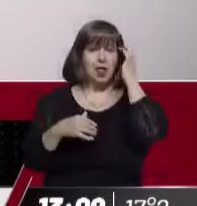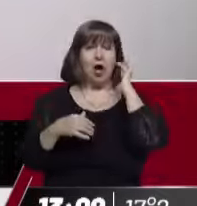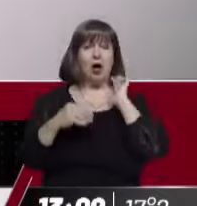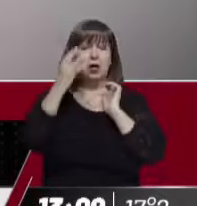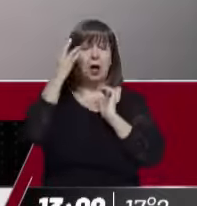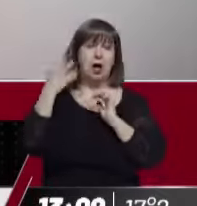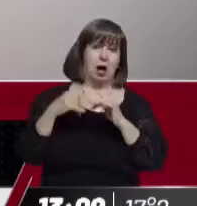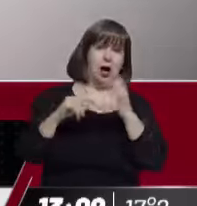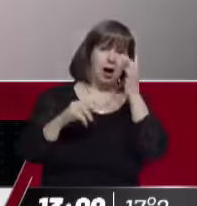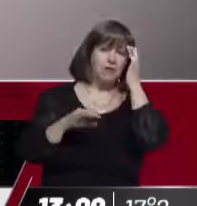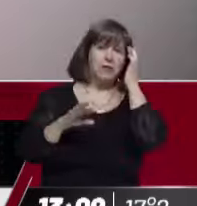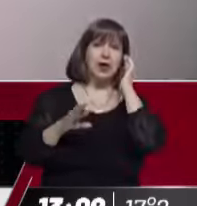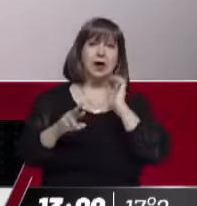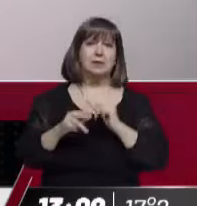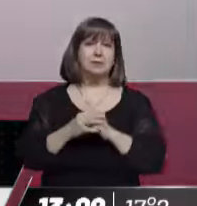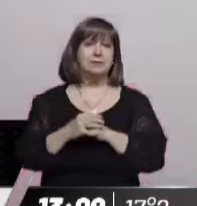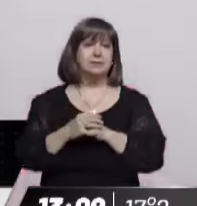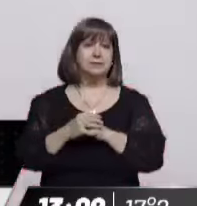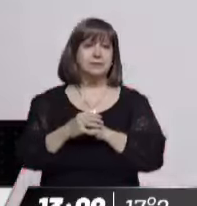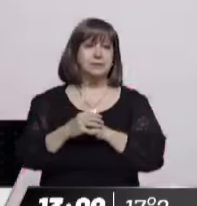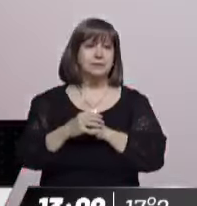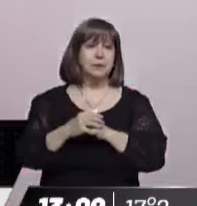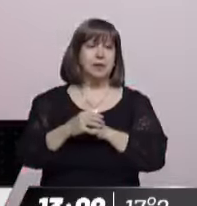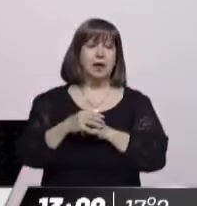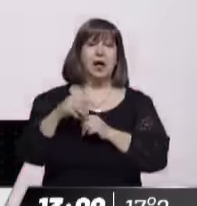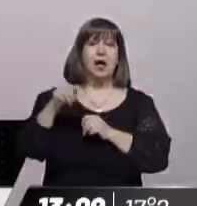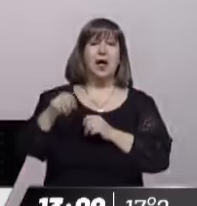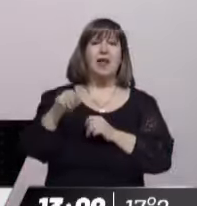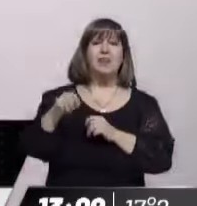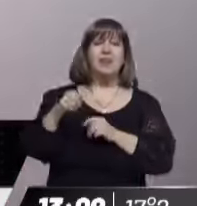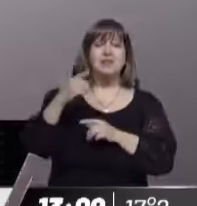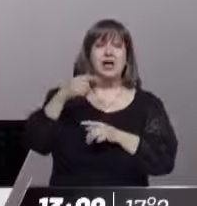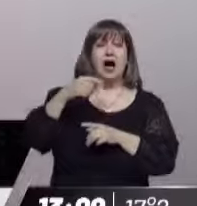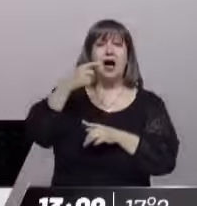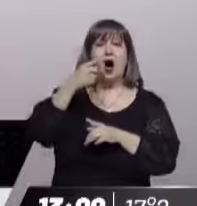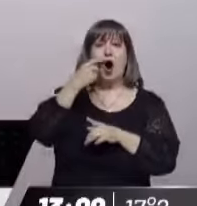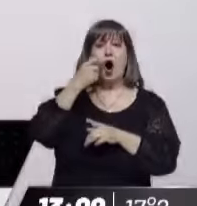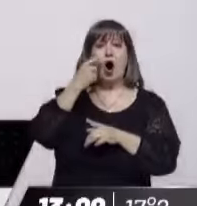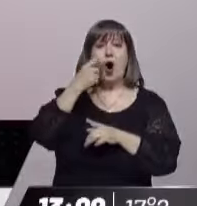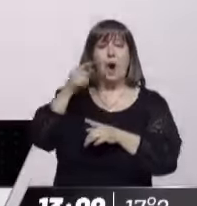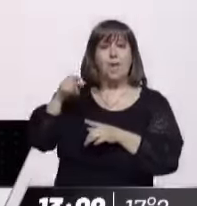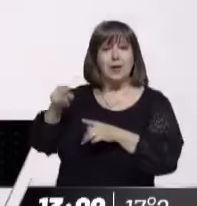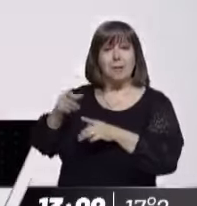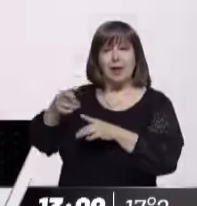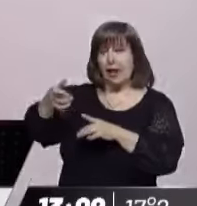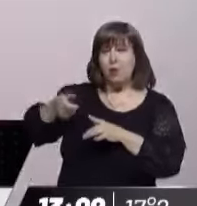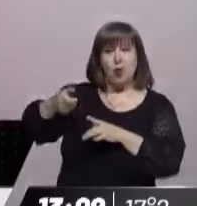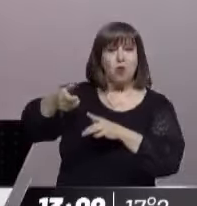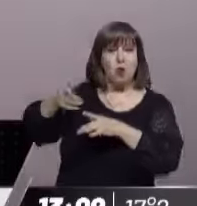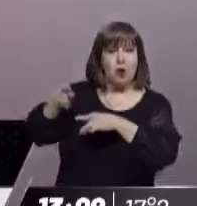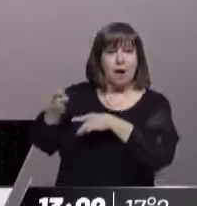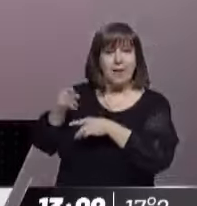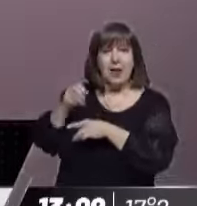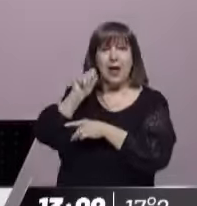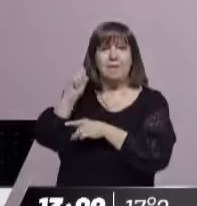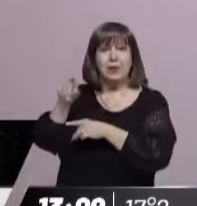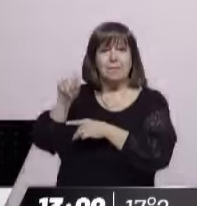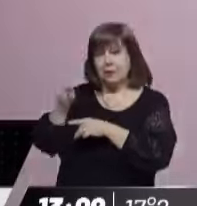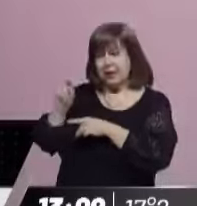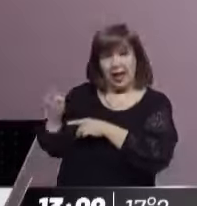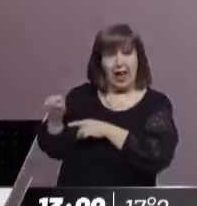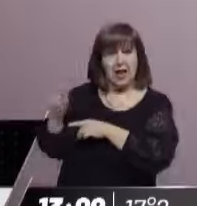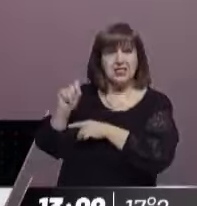vemos. Acá tenemos un pajero dentro del colectivo Ice Tours. Directo a un EC.